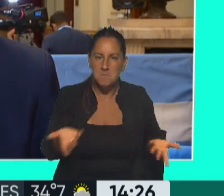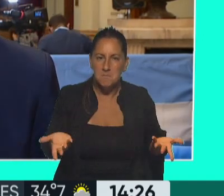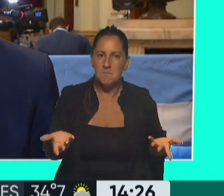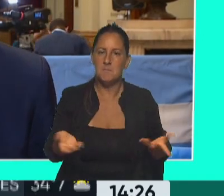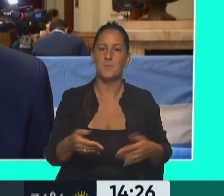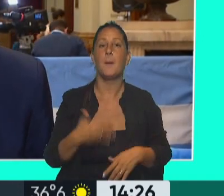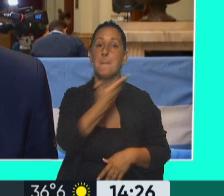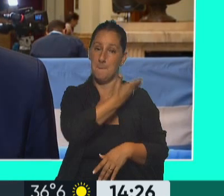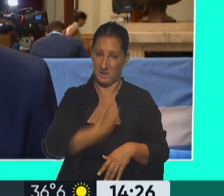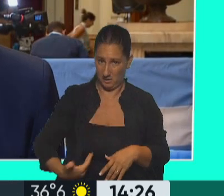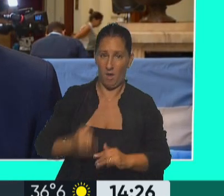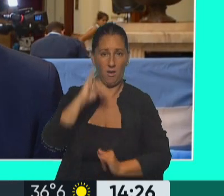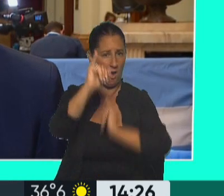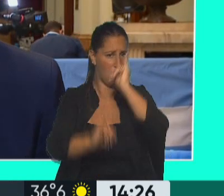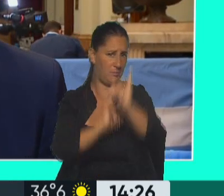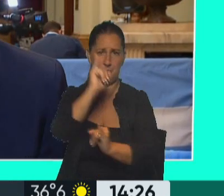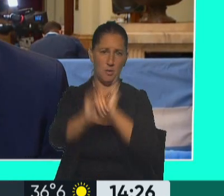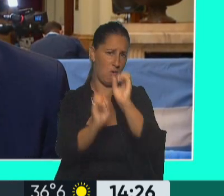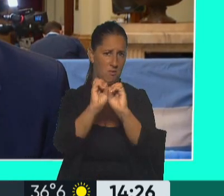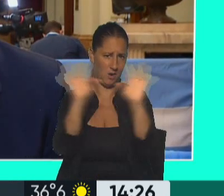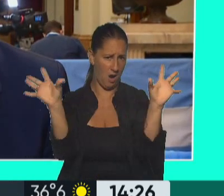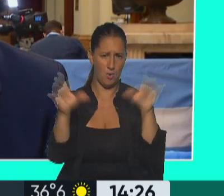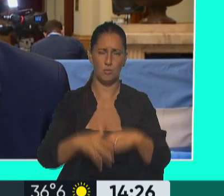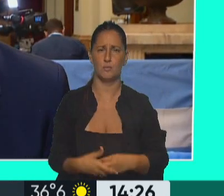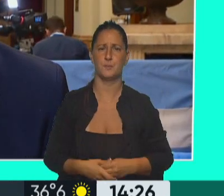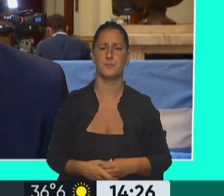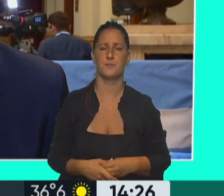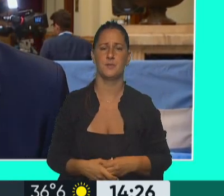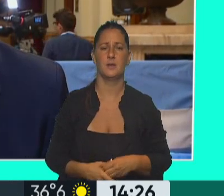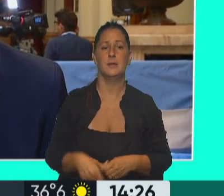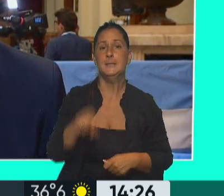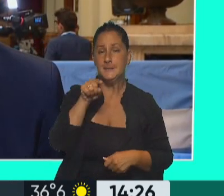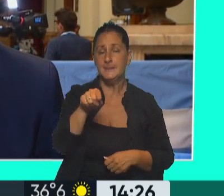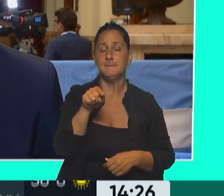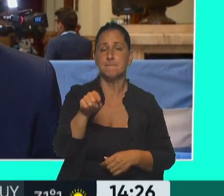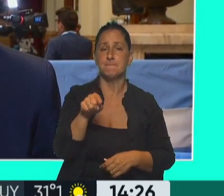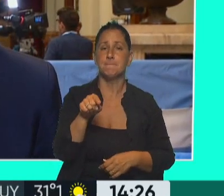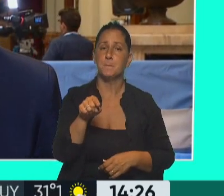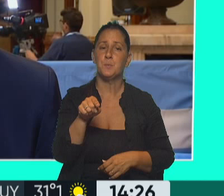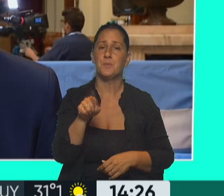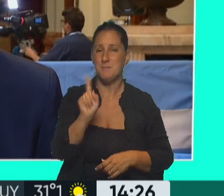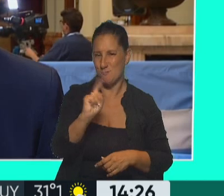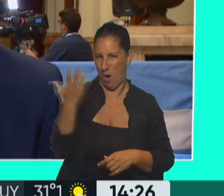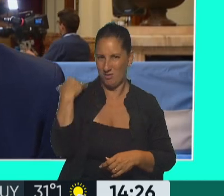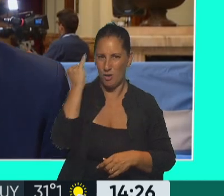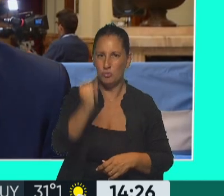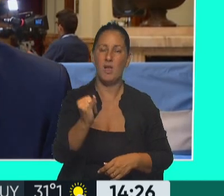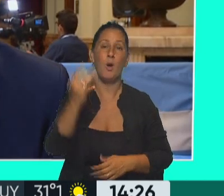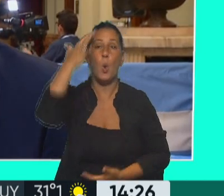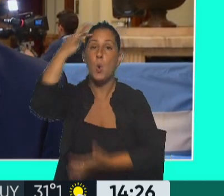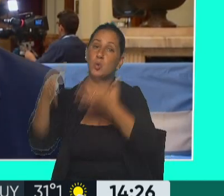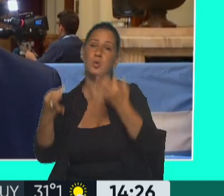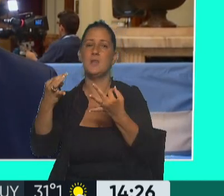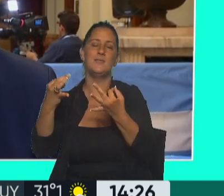Bueno, el presidente lo explicó con toda claridad, ¿no? Y tiene que ver con esto, como decíamos antes, ¿no? Con una justicia que